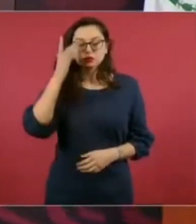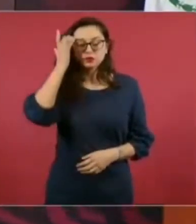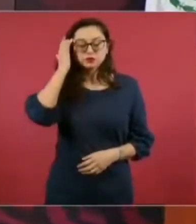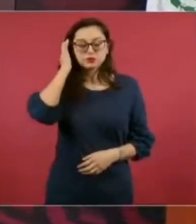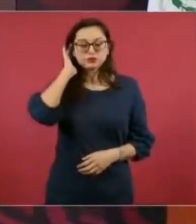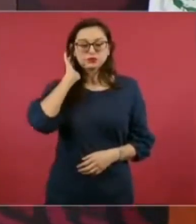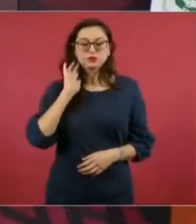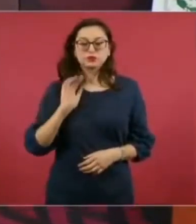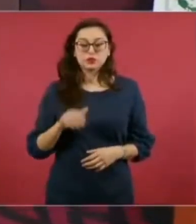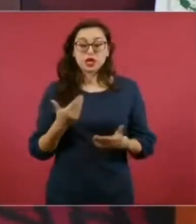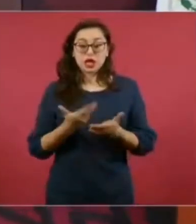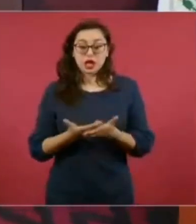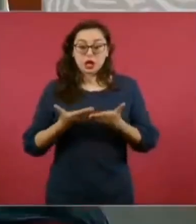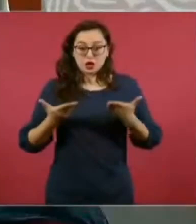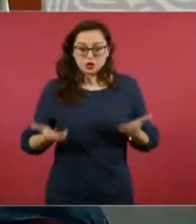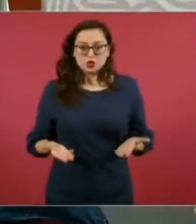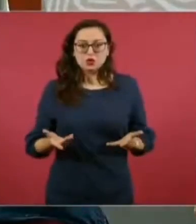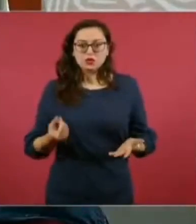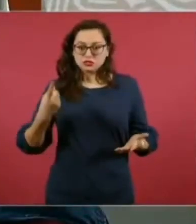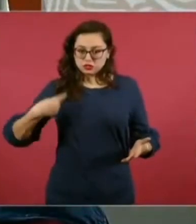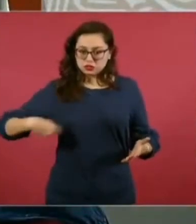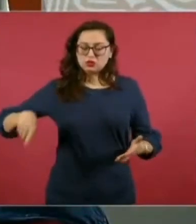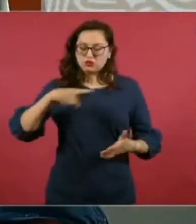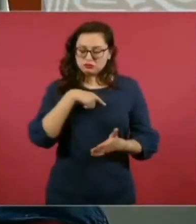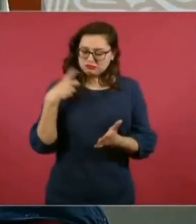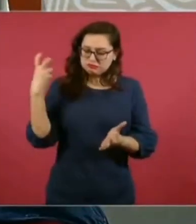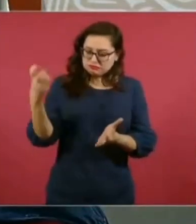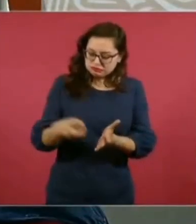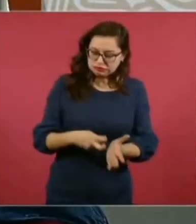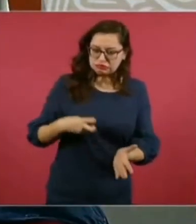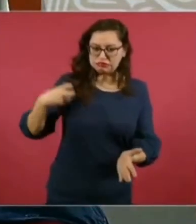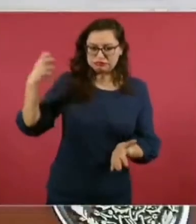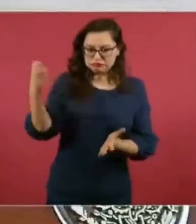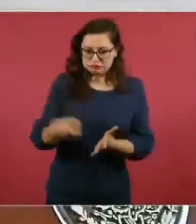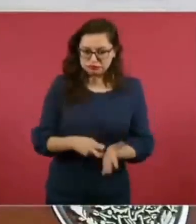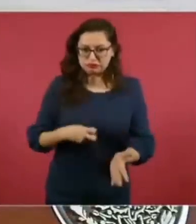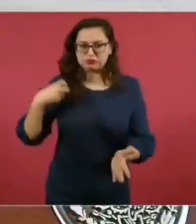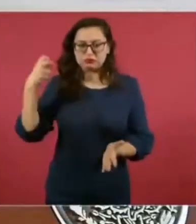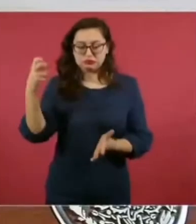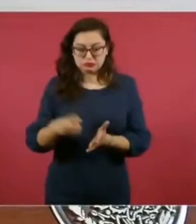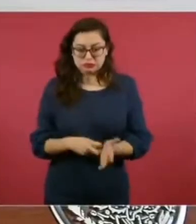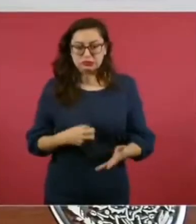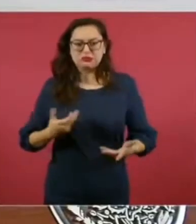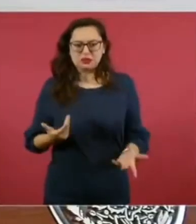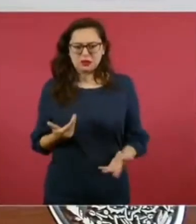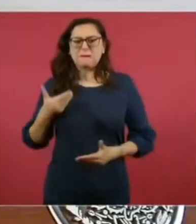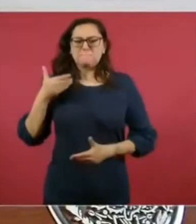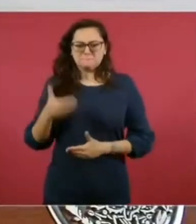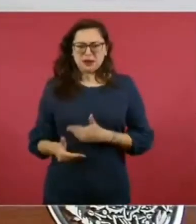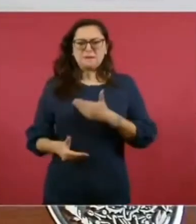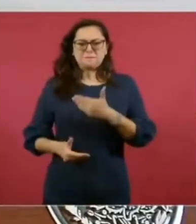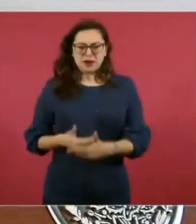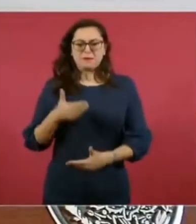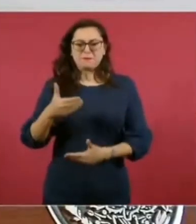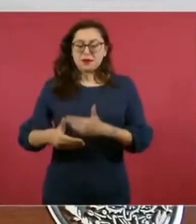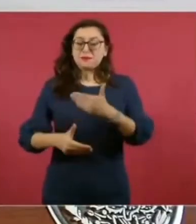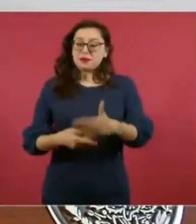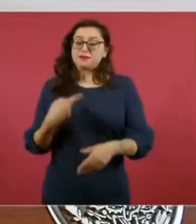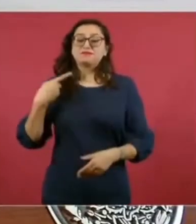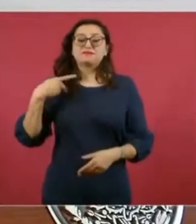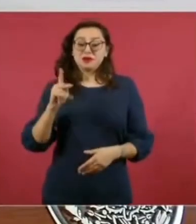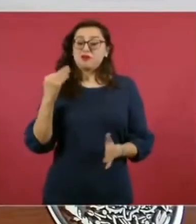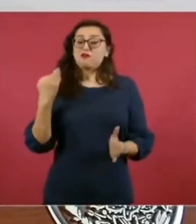hace falta más, hemos avanzado. Bueno, ni siquiera estaba